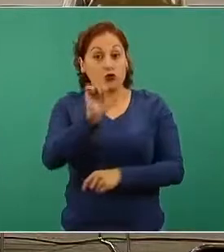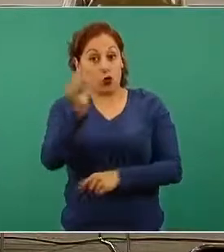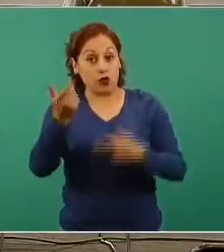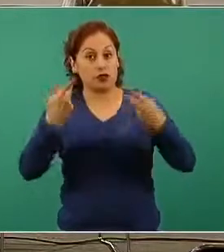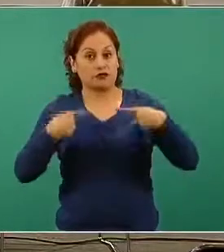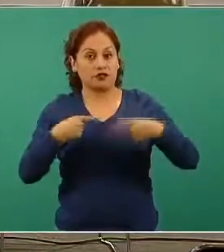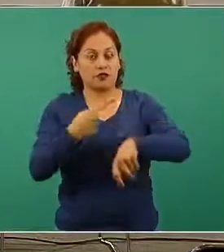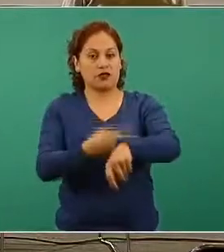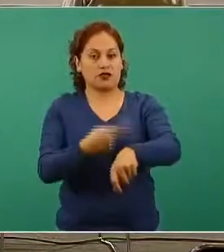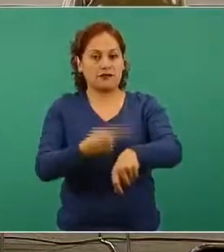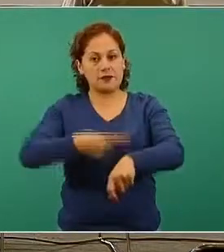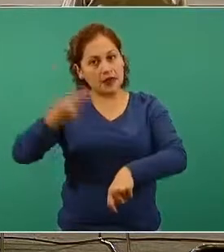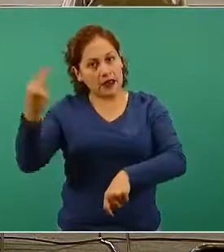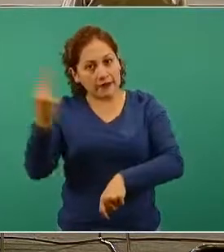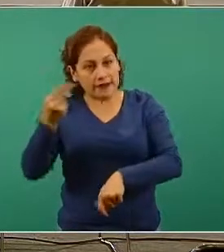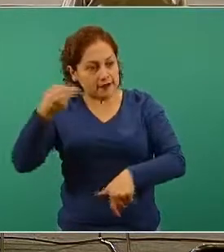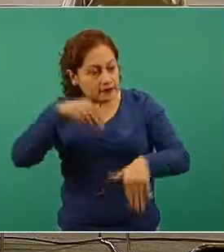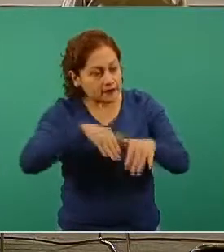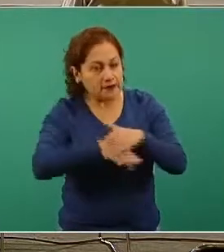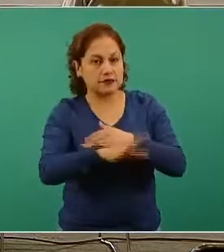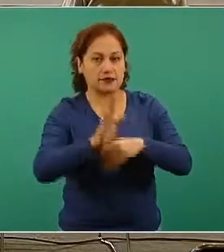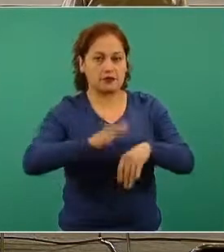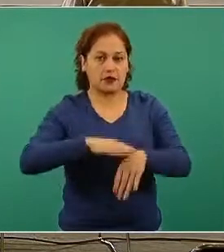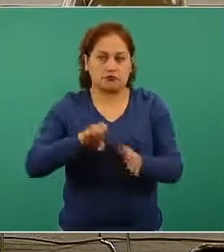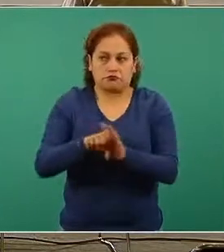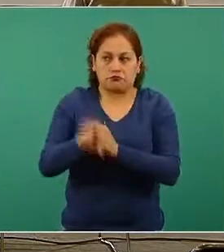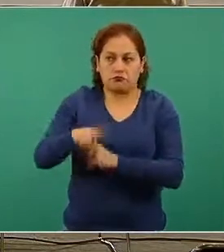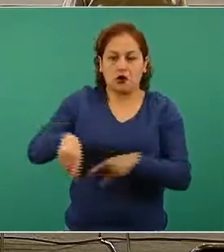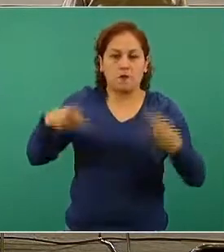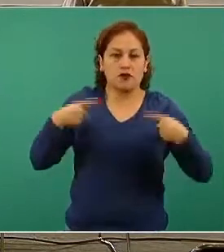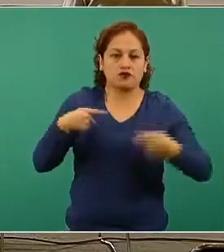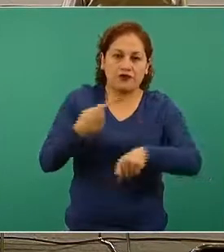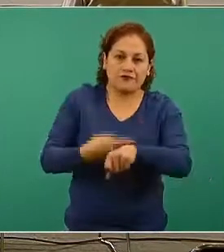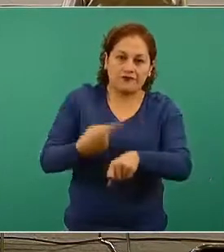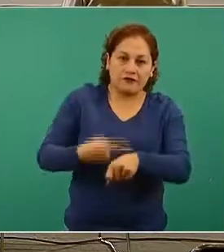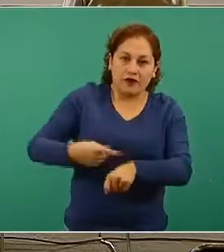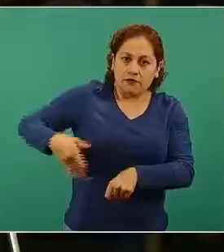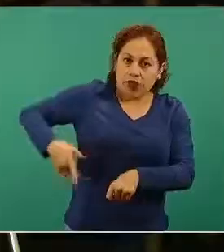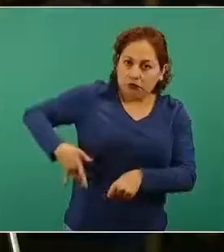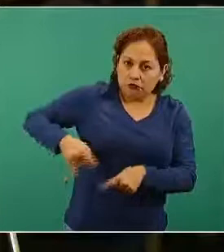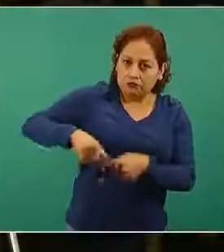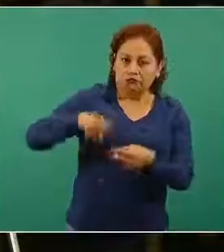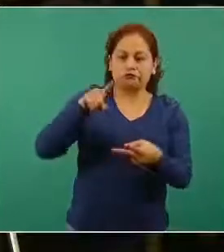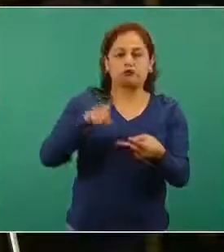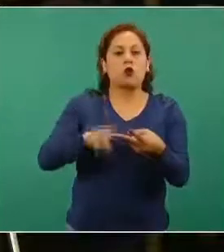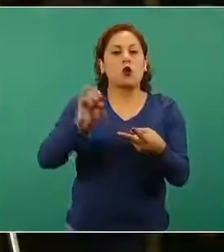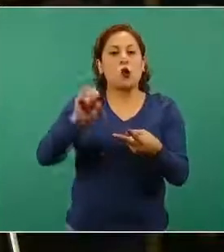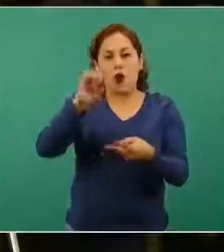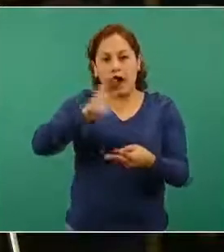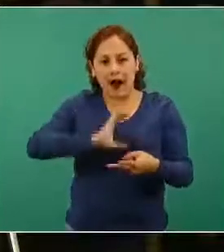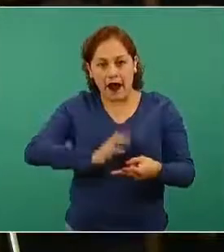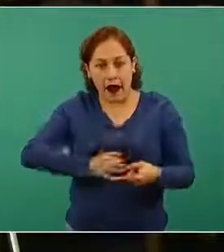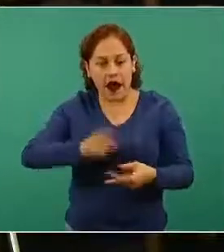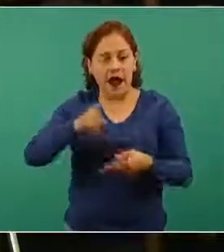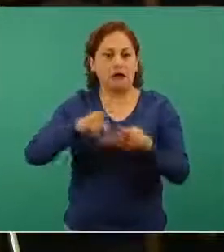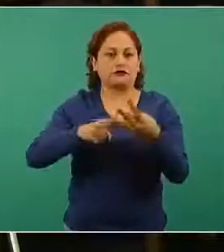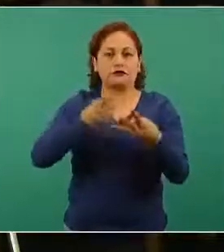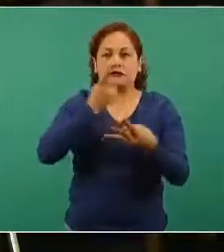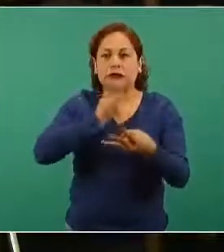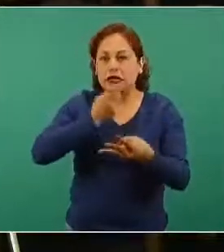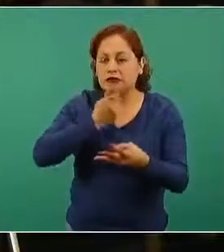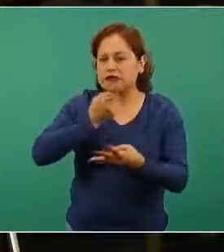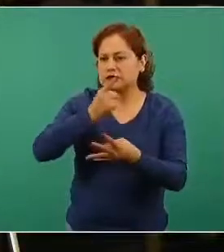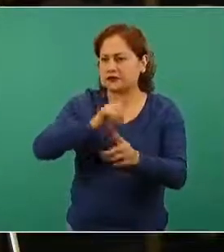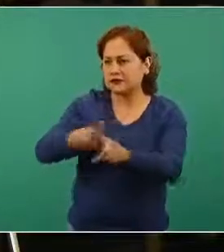hablando de diálisis, estamos hablando de gente con cáncer, gente que necesita sus tratamientos de diabetes, operaciones, etcétera, ¿no?